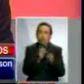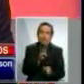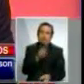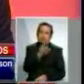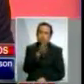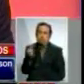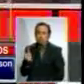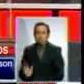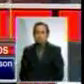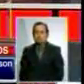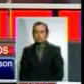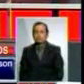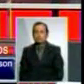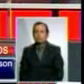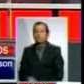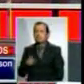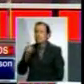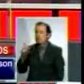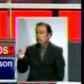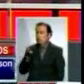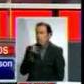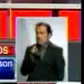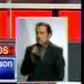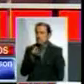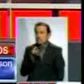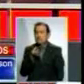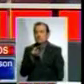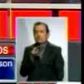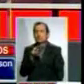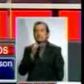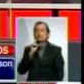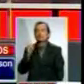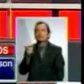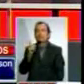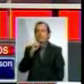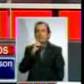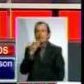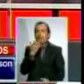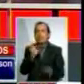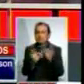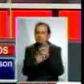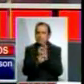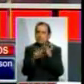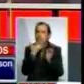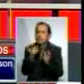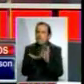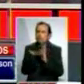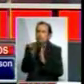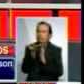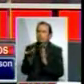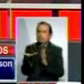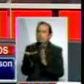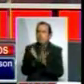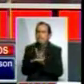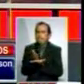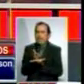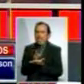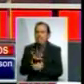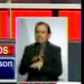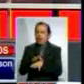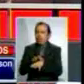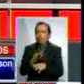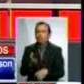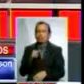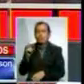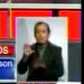ahora usted bien dice que esto quiere justificarse de alguna manera y tener que tiene que arreglarse de alguna manera y la